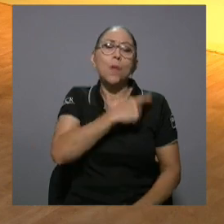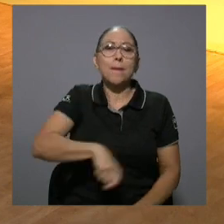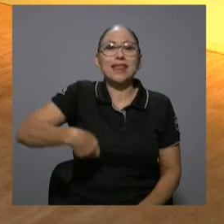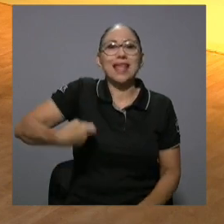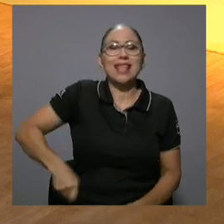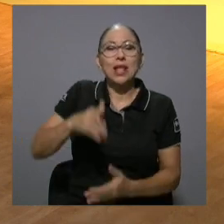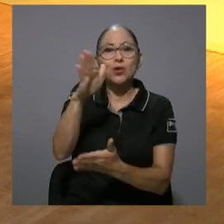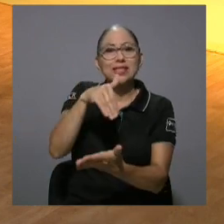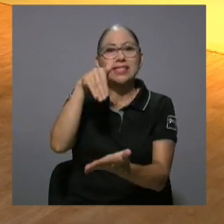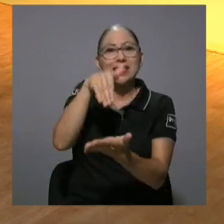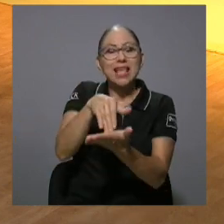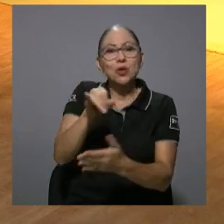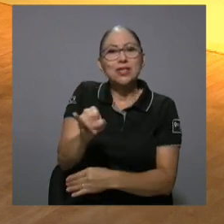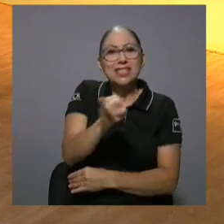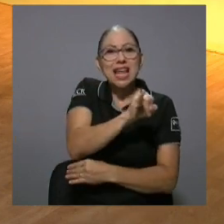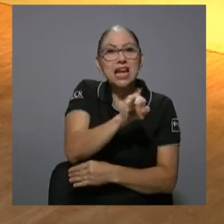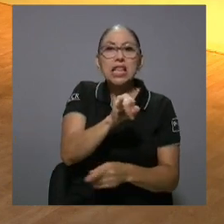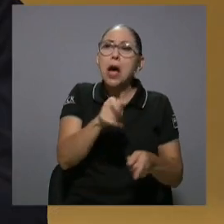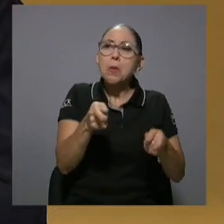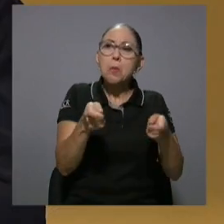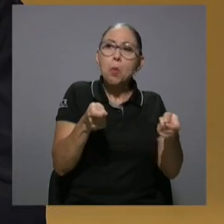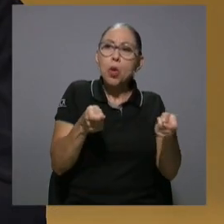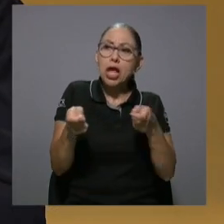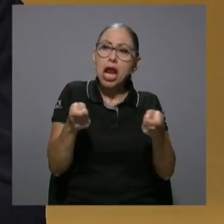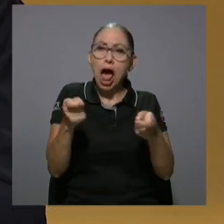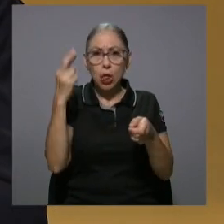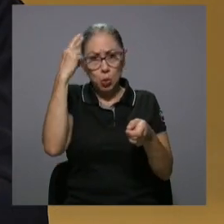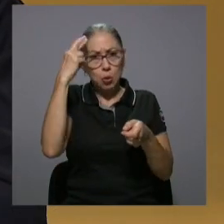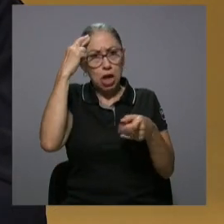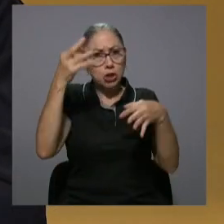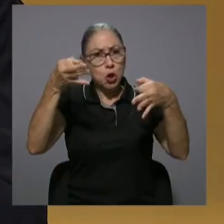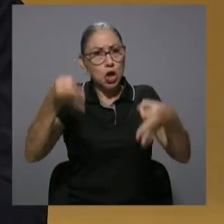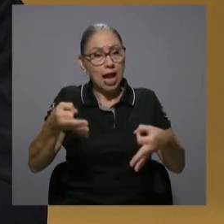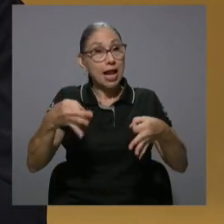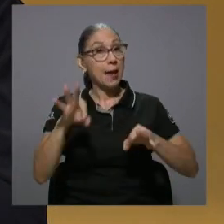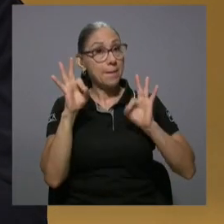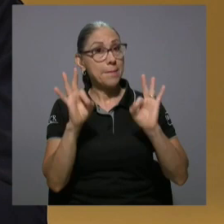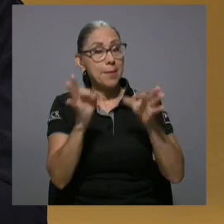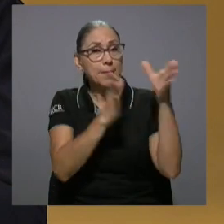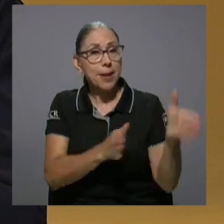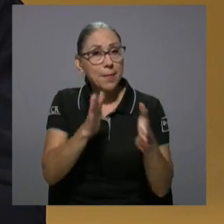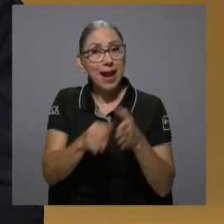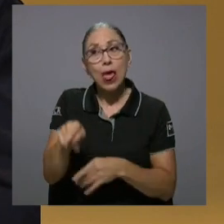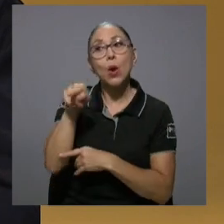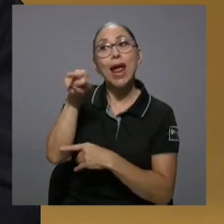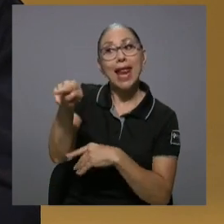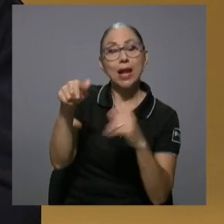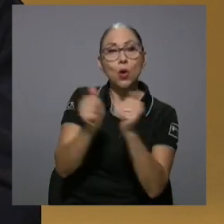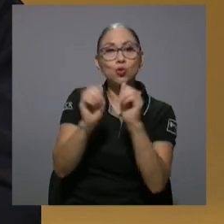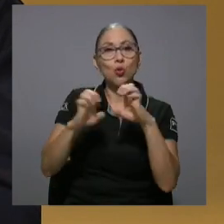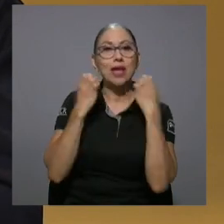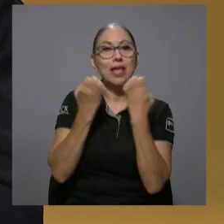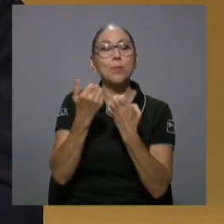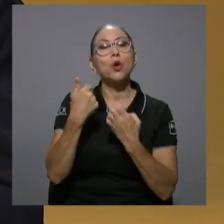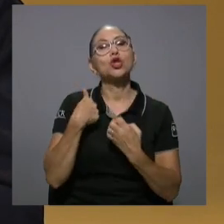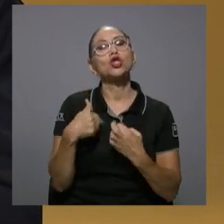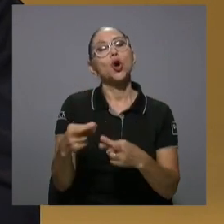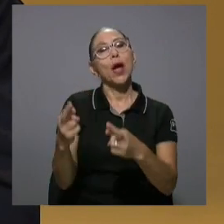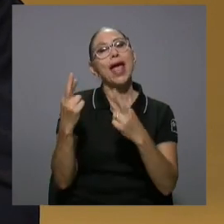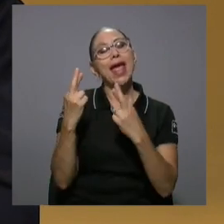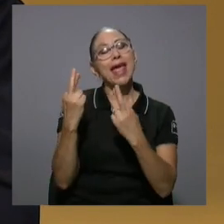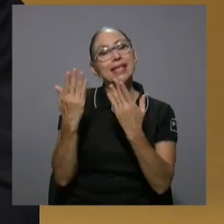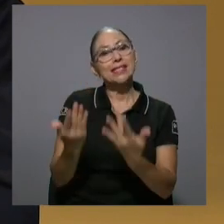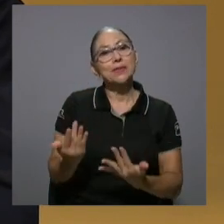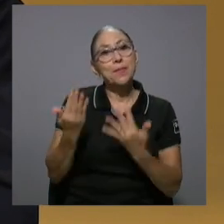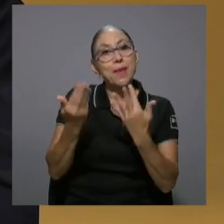muy moderado, muy racional, muy bien preparado él y su equipo, y yo espero que tengan un resultado dentro de